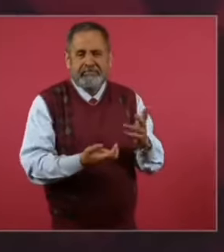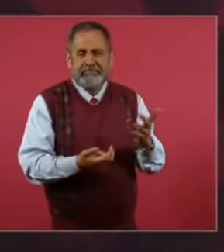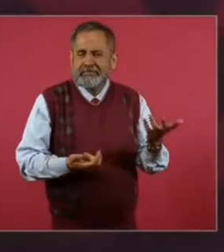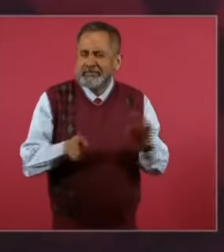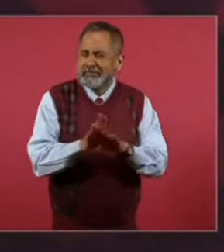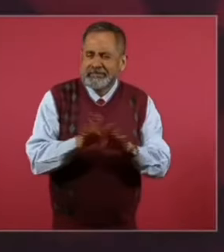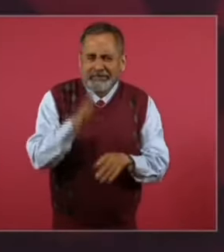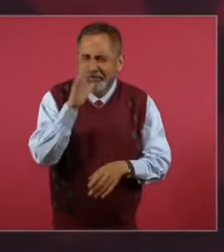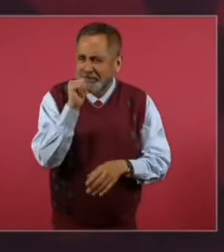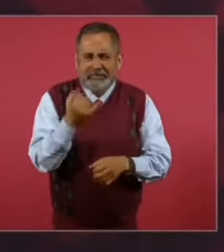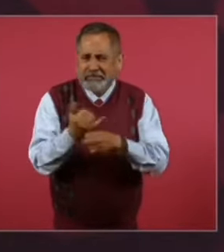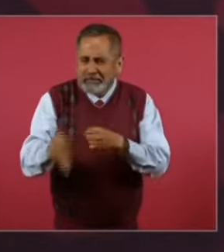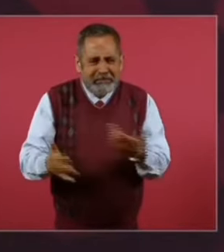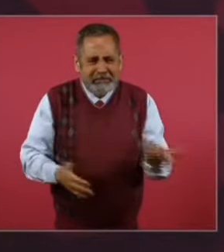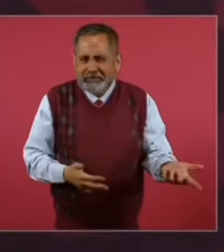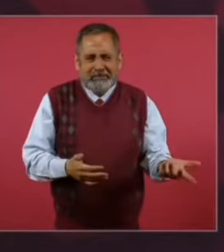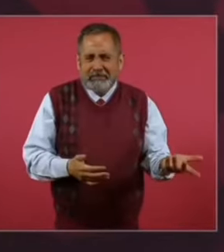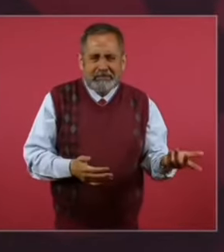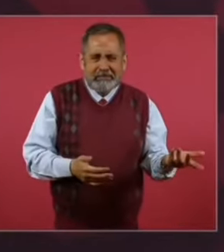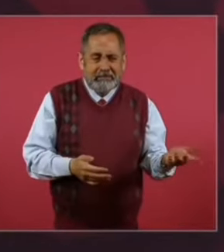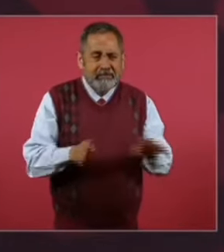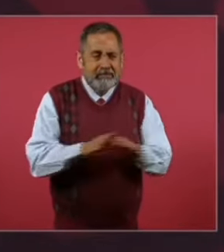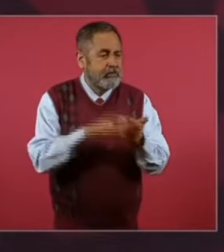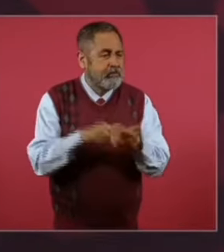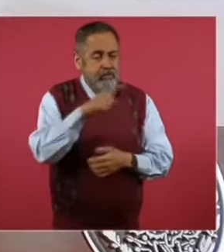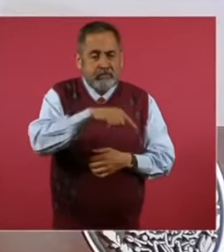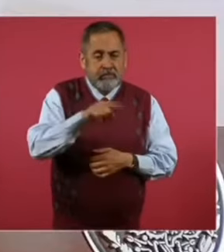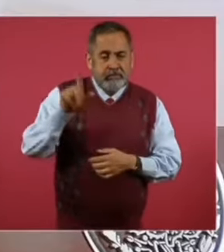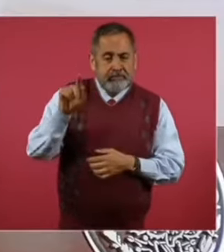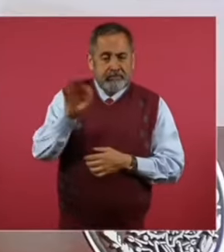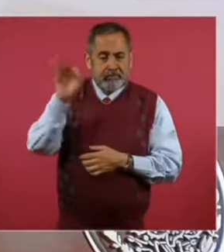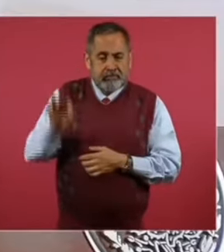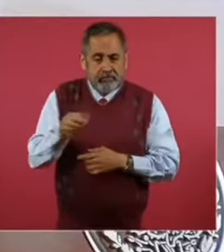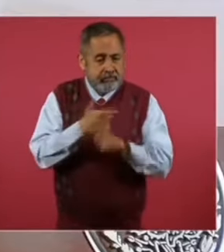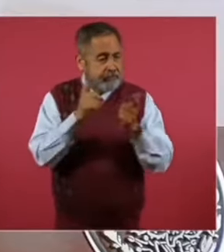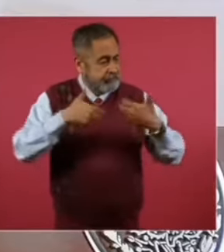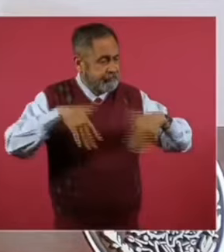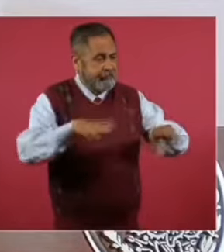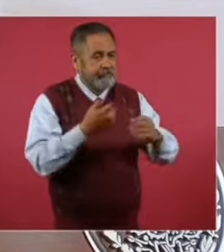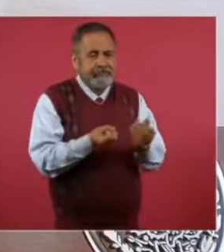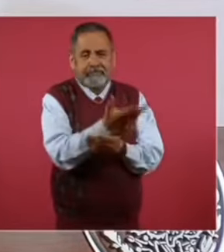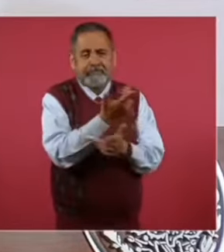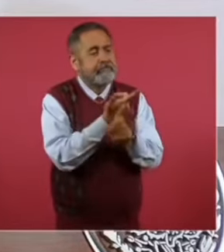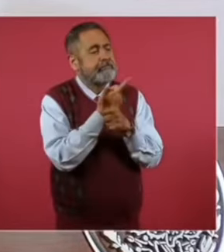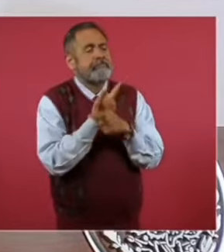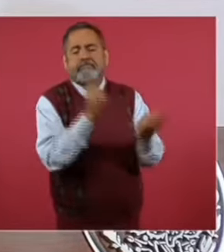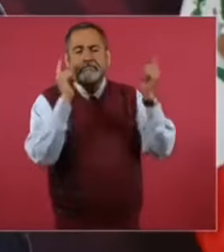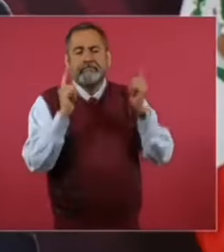¿Cómo es posible que el 70% de los liberados